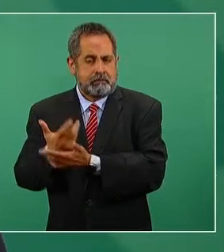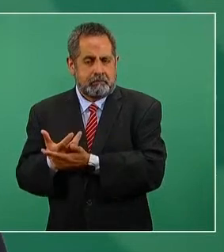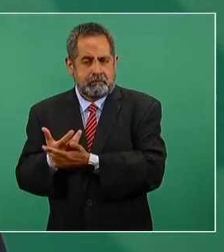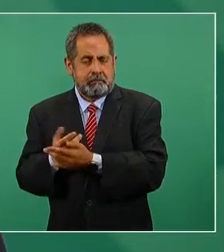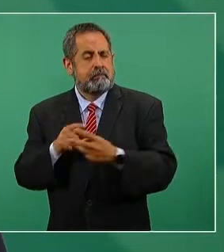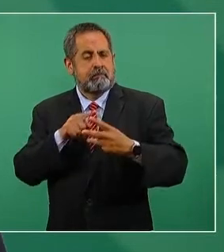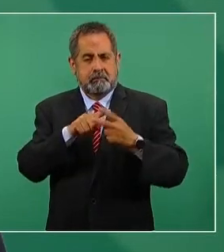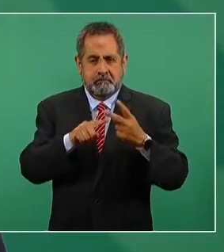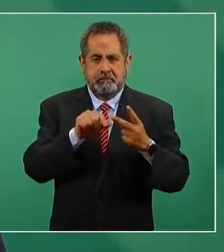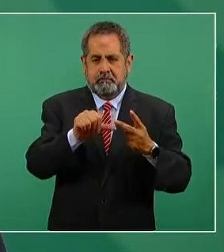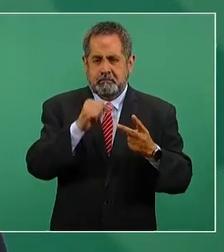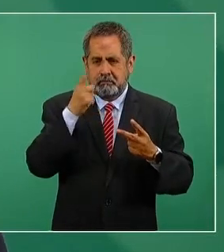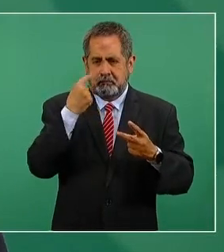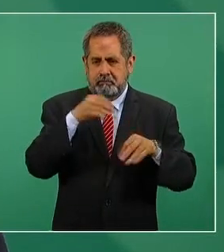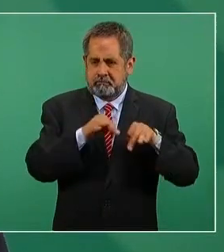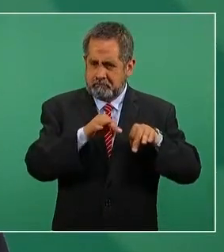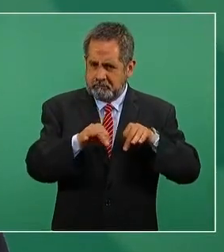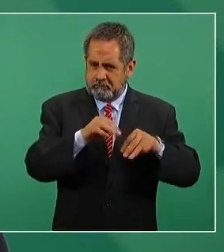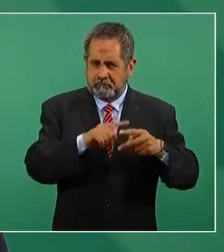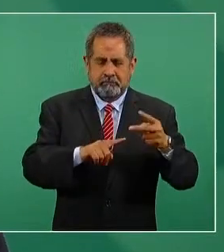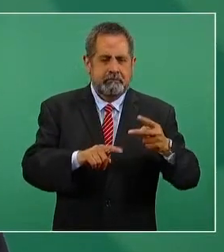descansar.